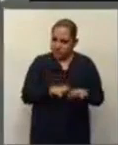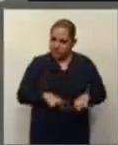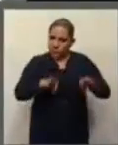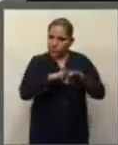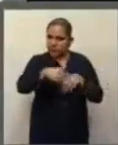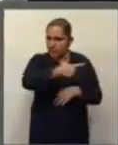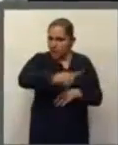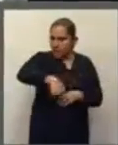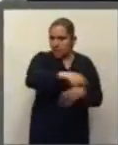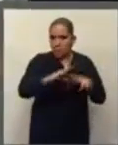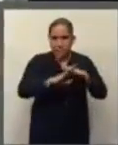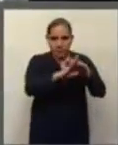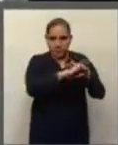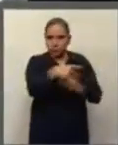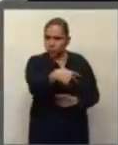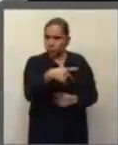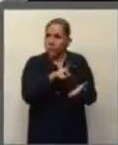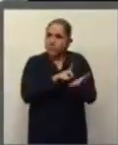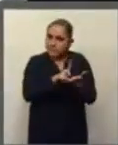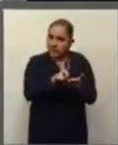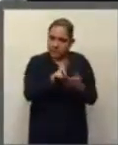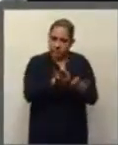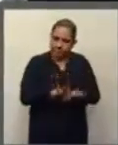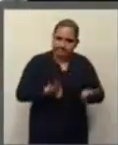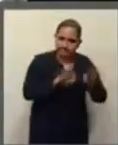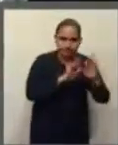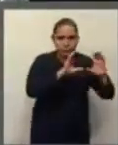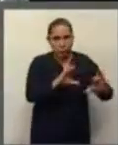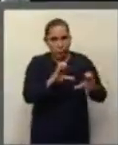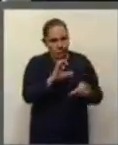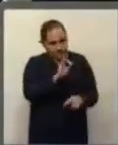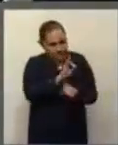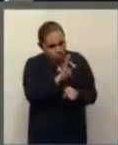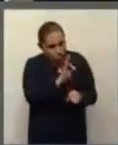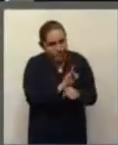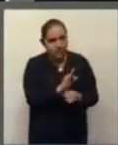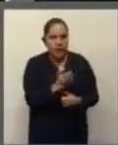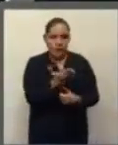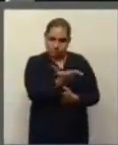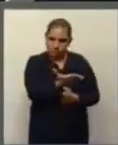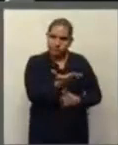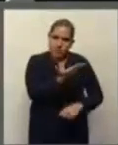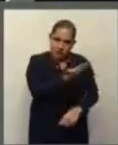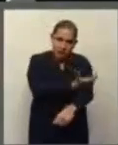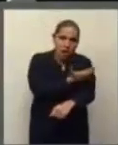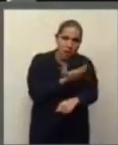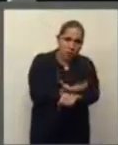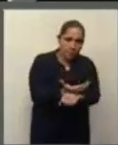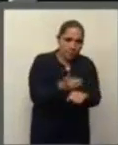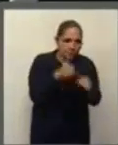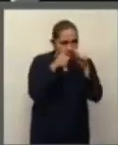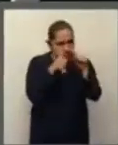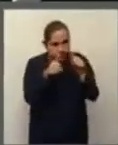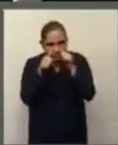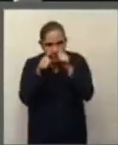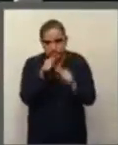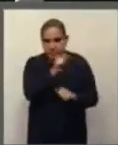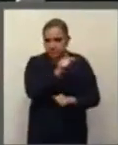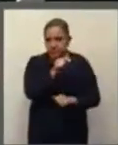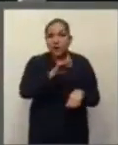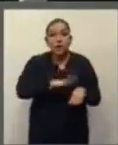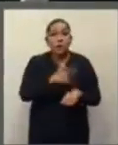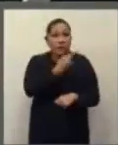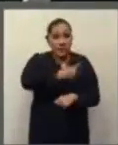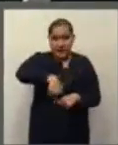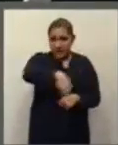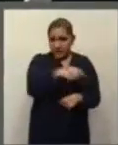migrantes, que los protejamos, que los acompañemos, porque al final de cuentas son muchas vidas